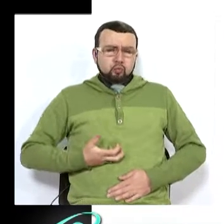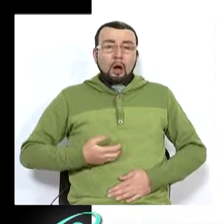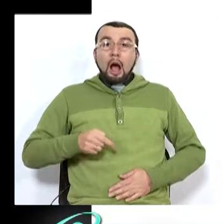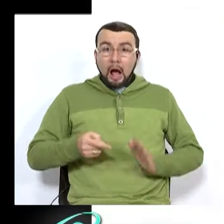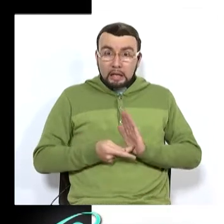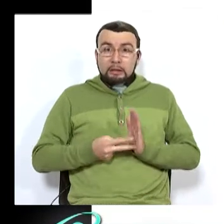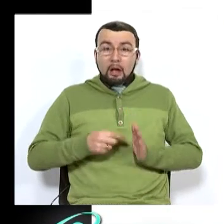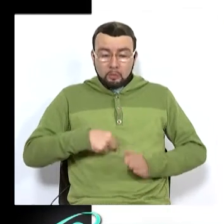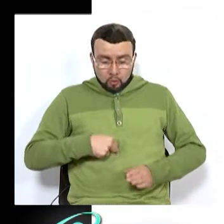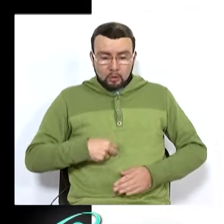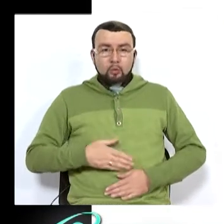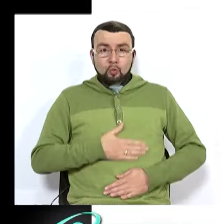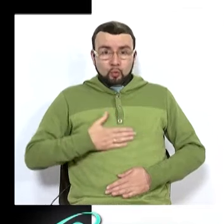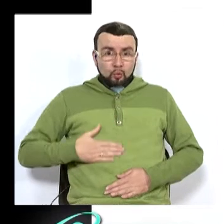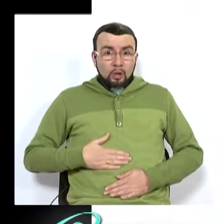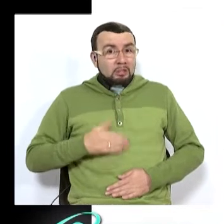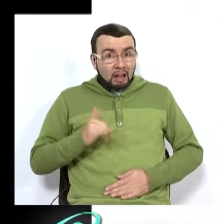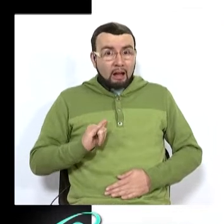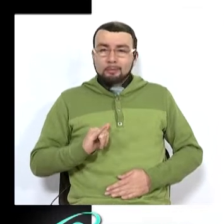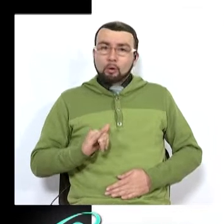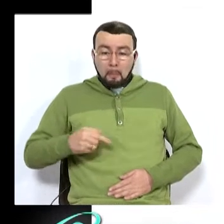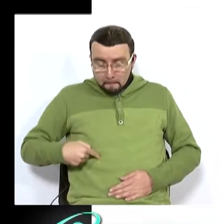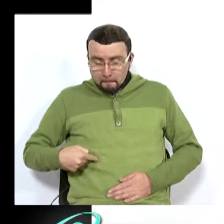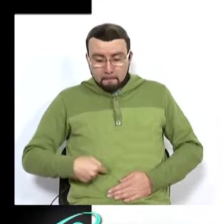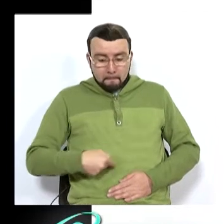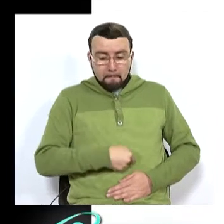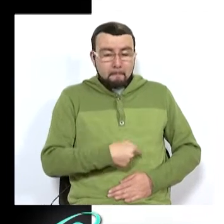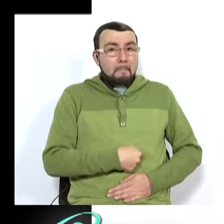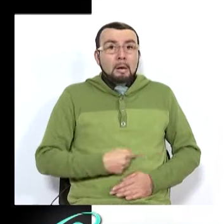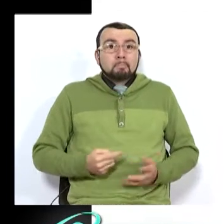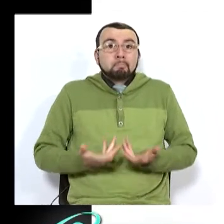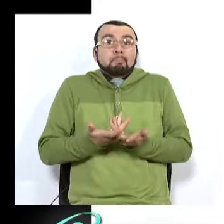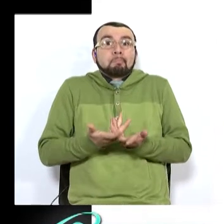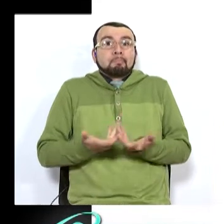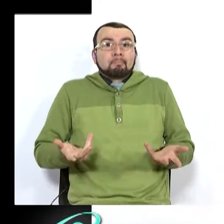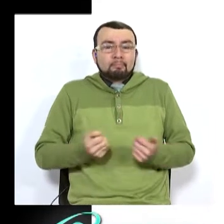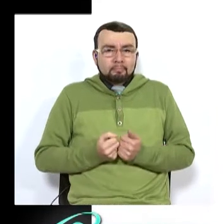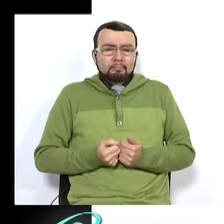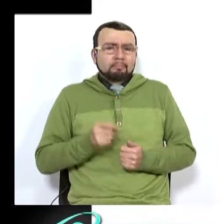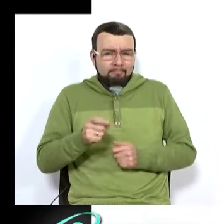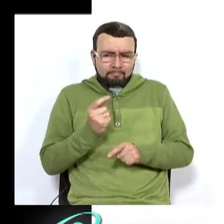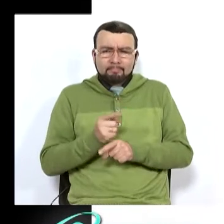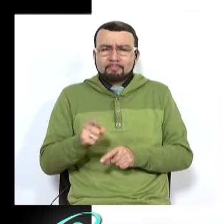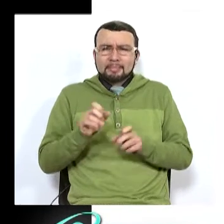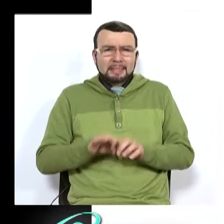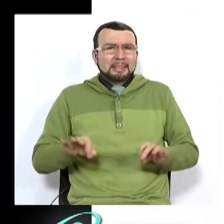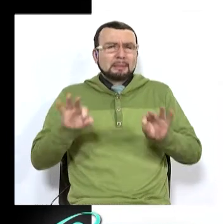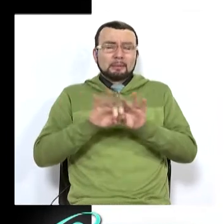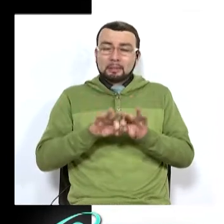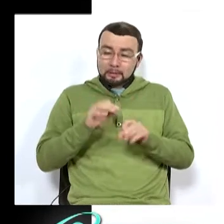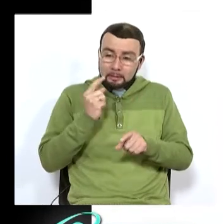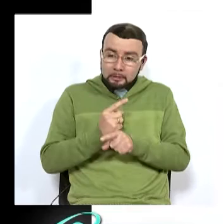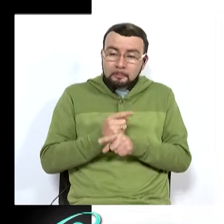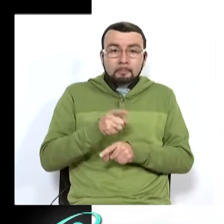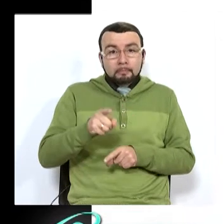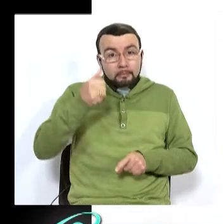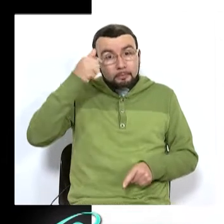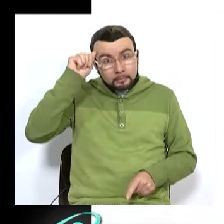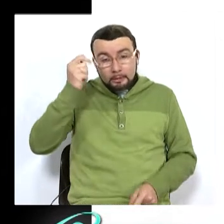del estómago es úlcera gástrica o es gastritis. Por eso tan importante de uno tener en